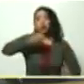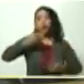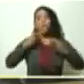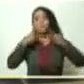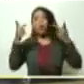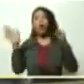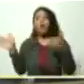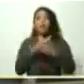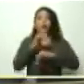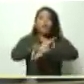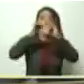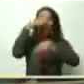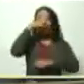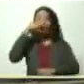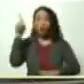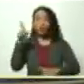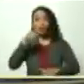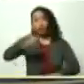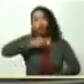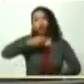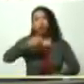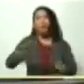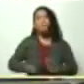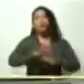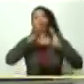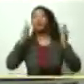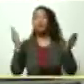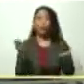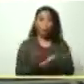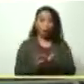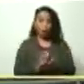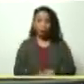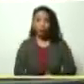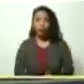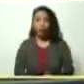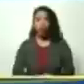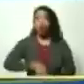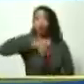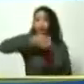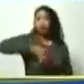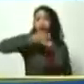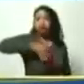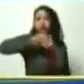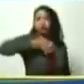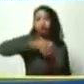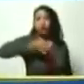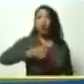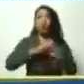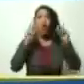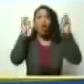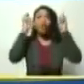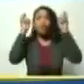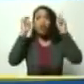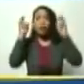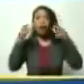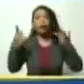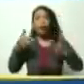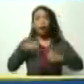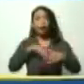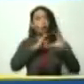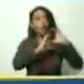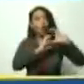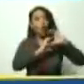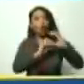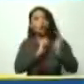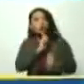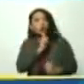cierre de años de esta rueda de prensa mundialista le detallara todos estos elementos de las conversaciones